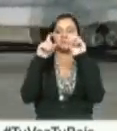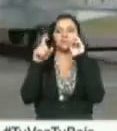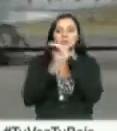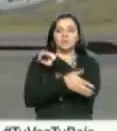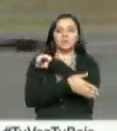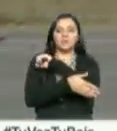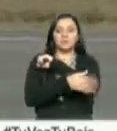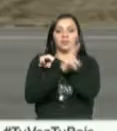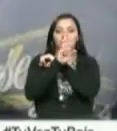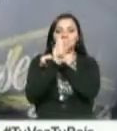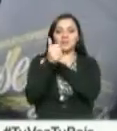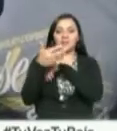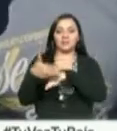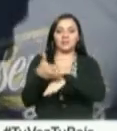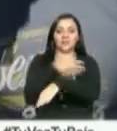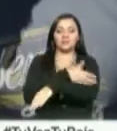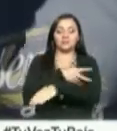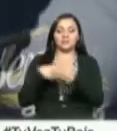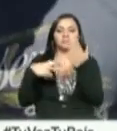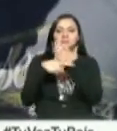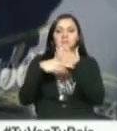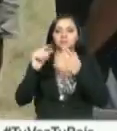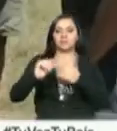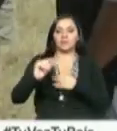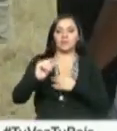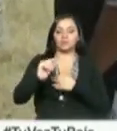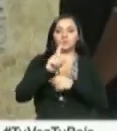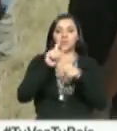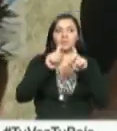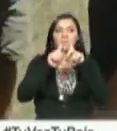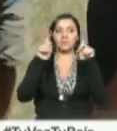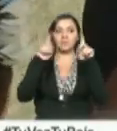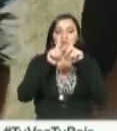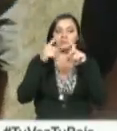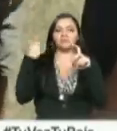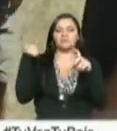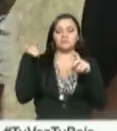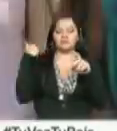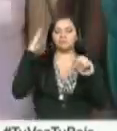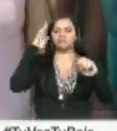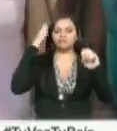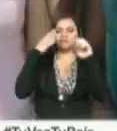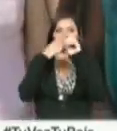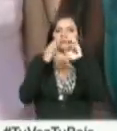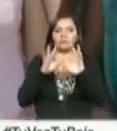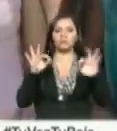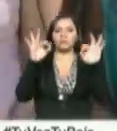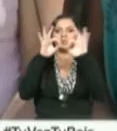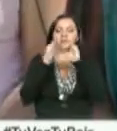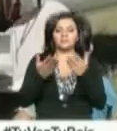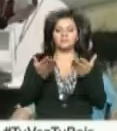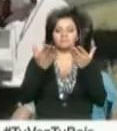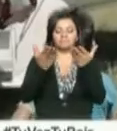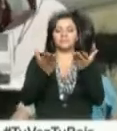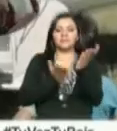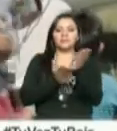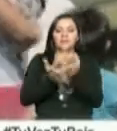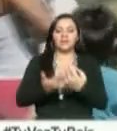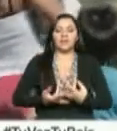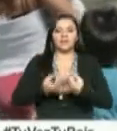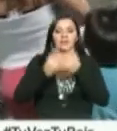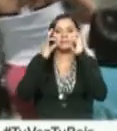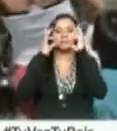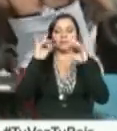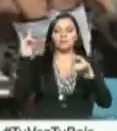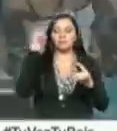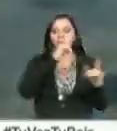el 2010. Según información oficial, la empresa tiene también como objetivo ofrecer un servicio de calidad a esas